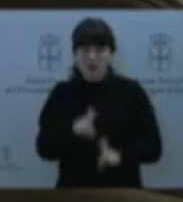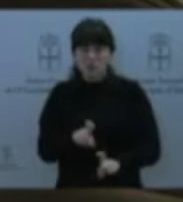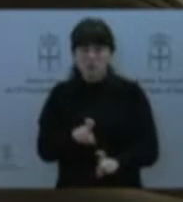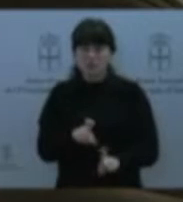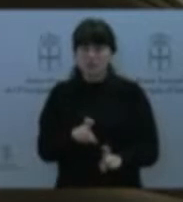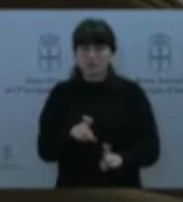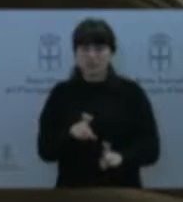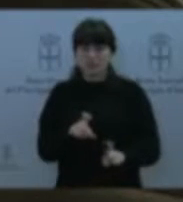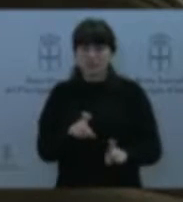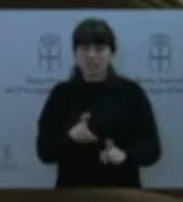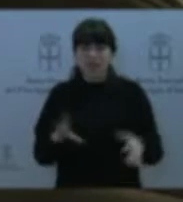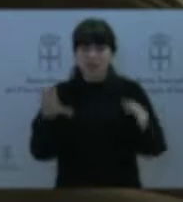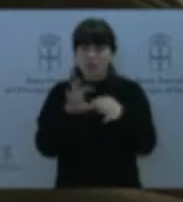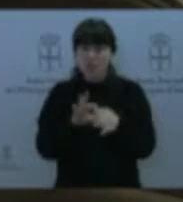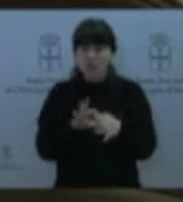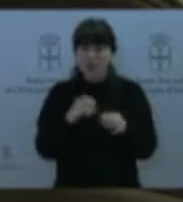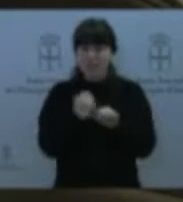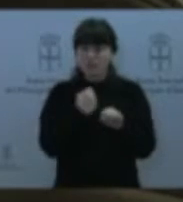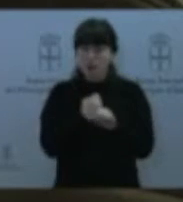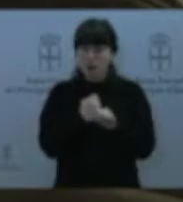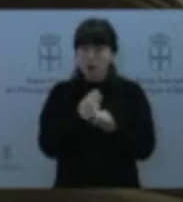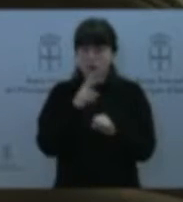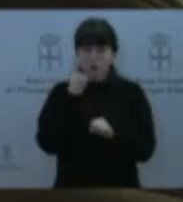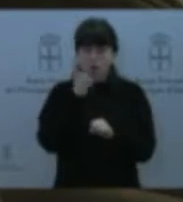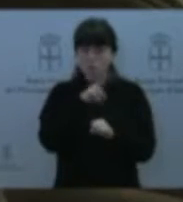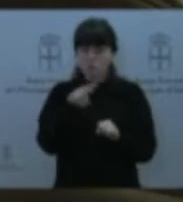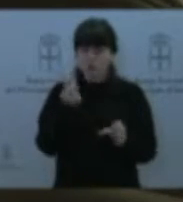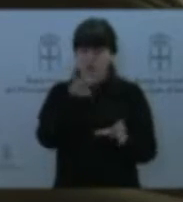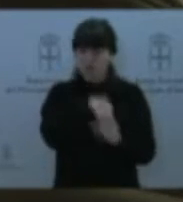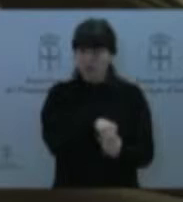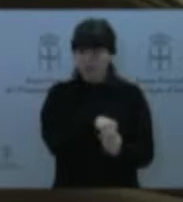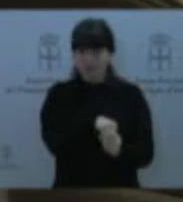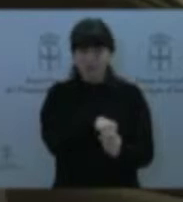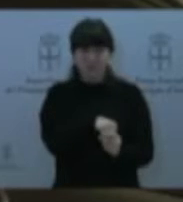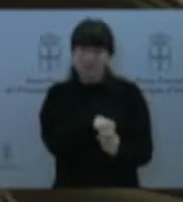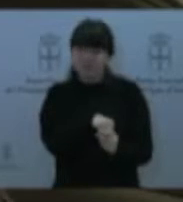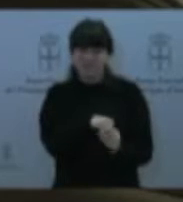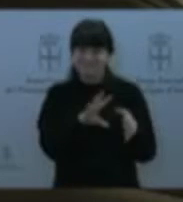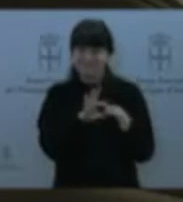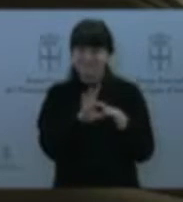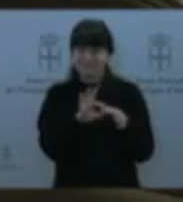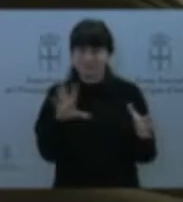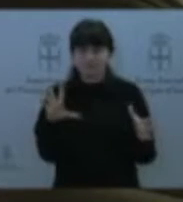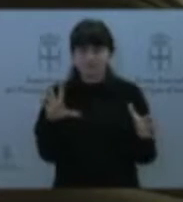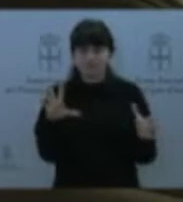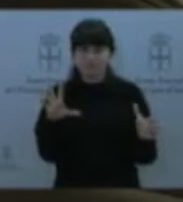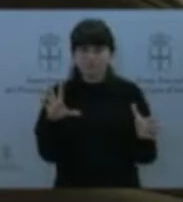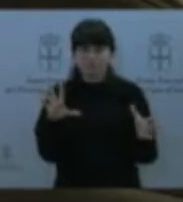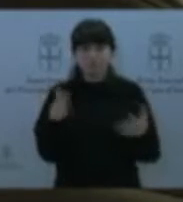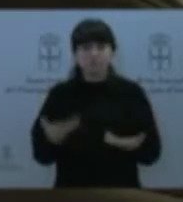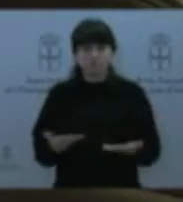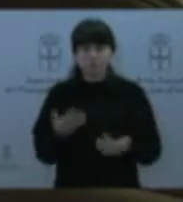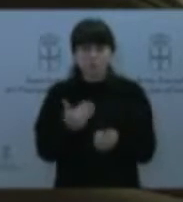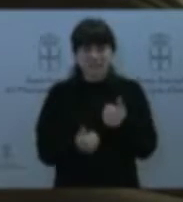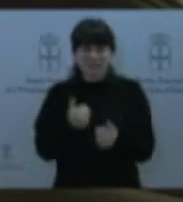había que desempeñar en los puestos de trabajo. Fue un examen, eso, ya lo digo, tipo test, fue un examen sin plantilla, los ejercicios